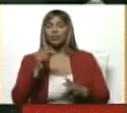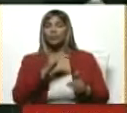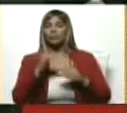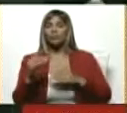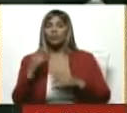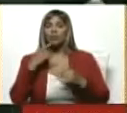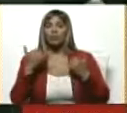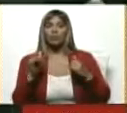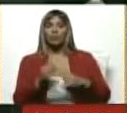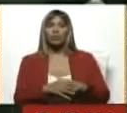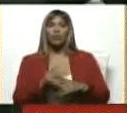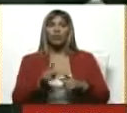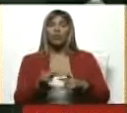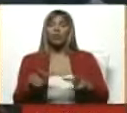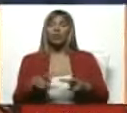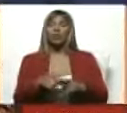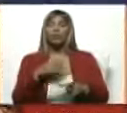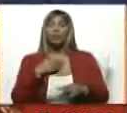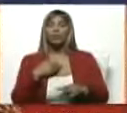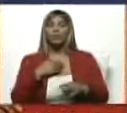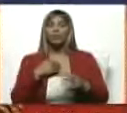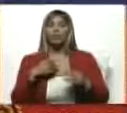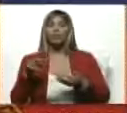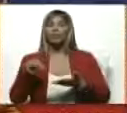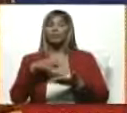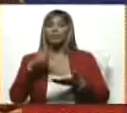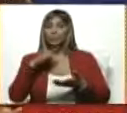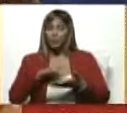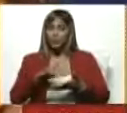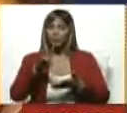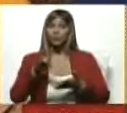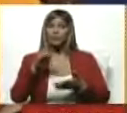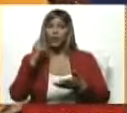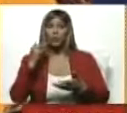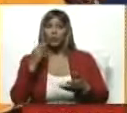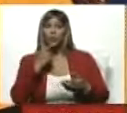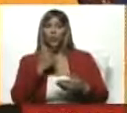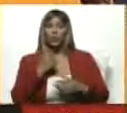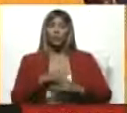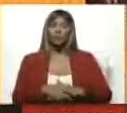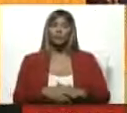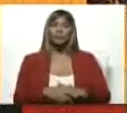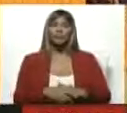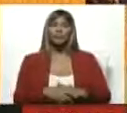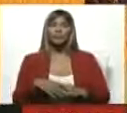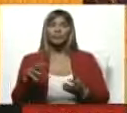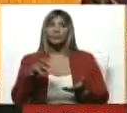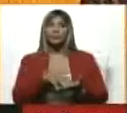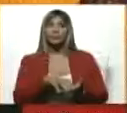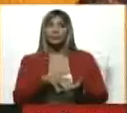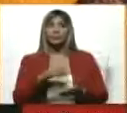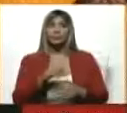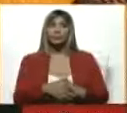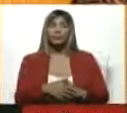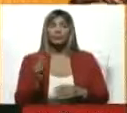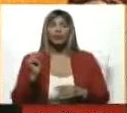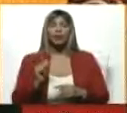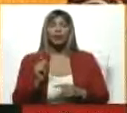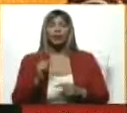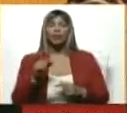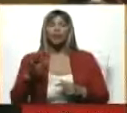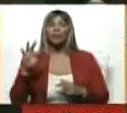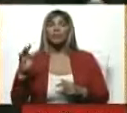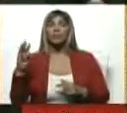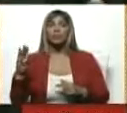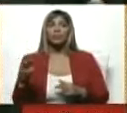del festival, un encuentro de diablos danzantes del Corpus Christi, ¿cierto?, de la región central. Aquí Francisco